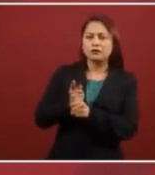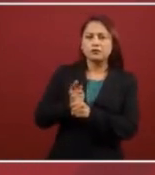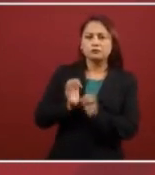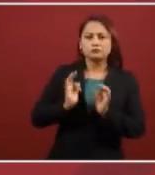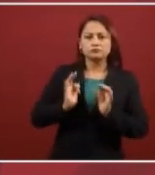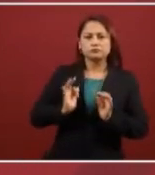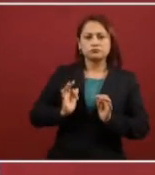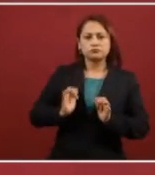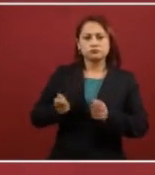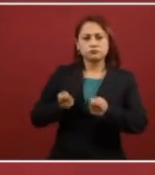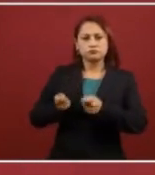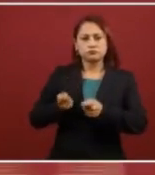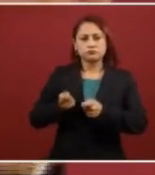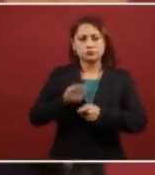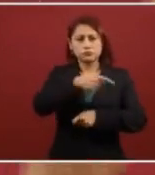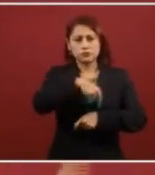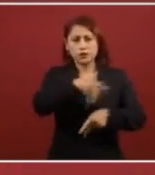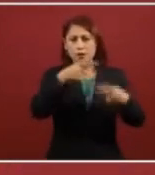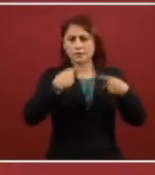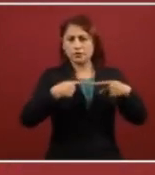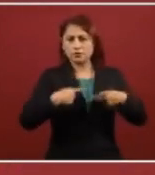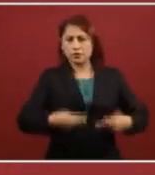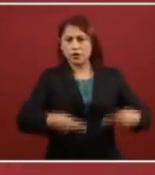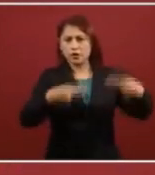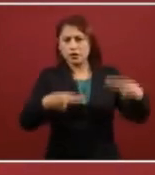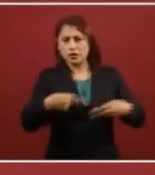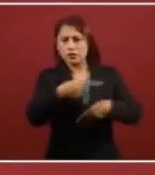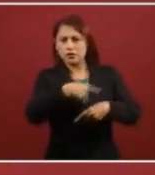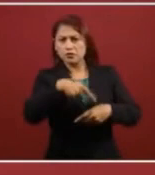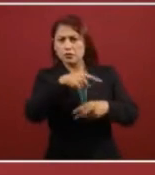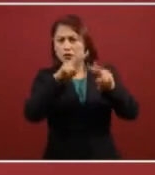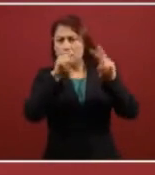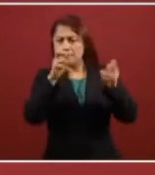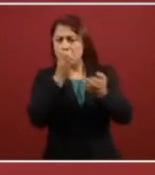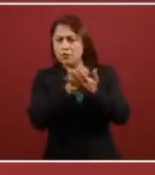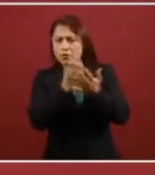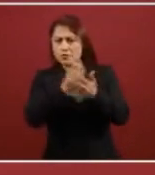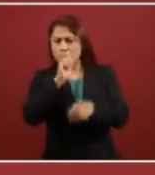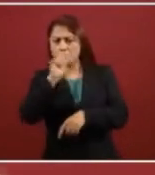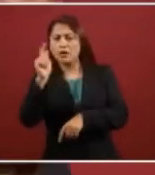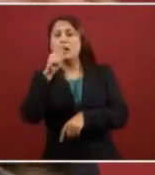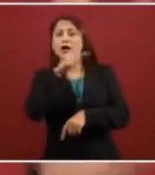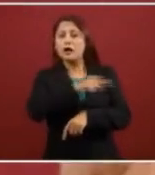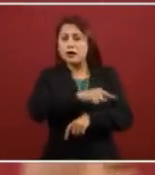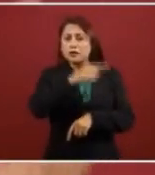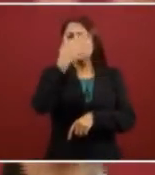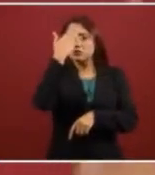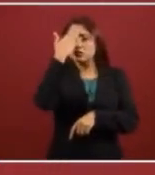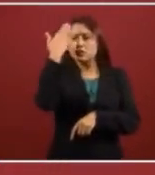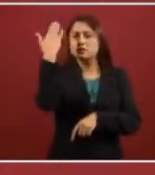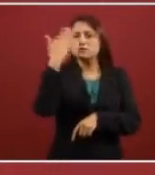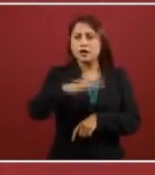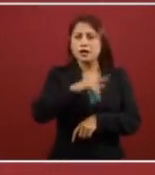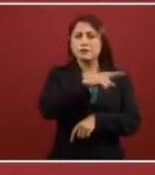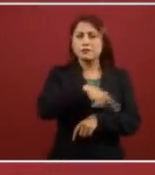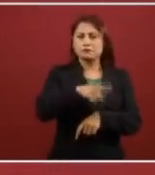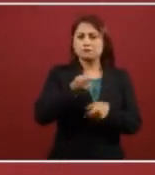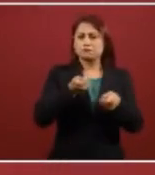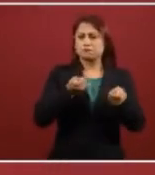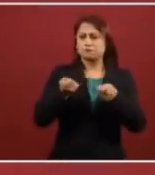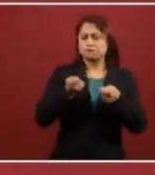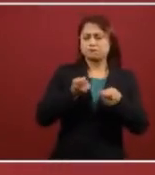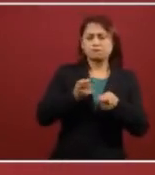mucha información, they have lots of information. Se imagina uno, more than you can imagine. Entonces, no, no. So ¿cómo no, voy a estar? I'm not going to